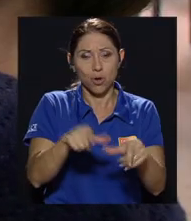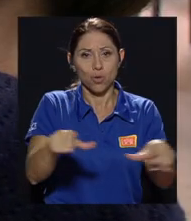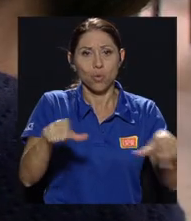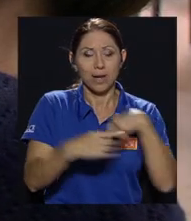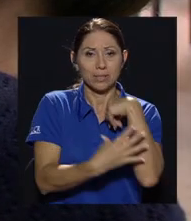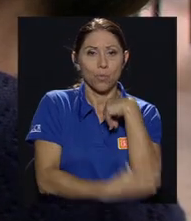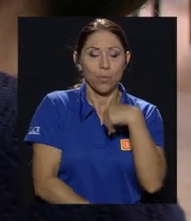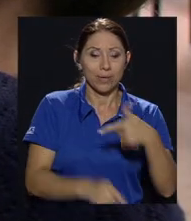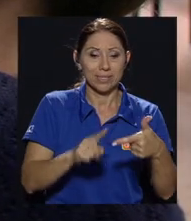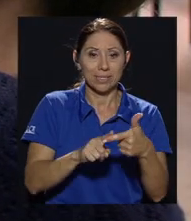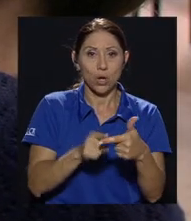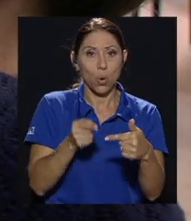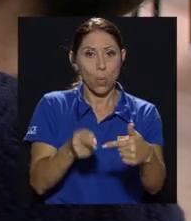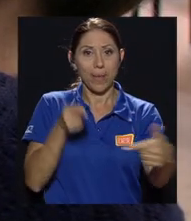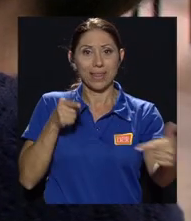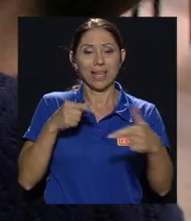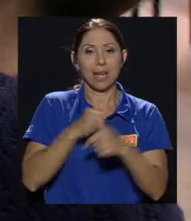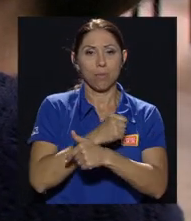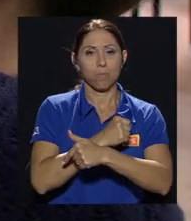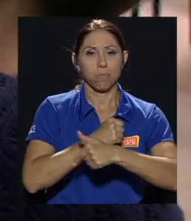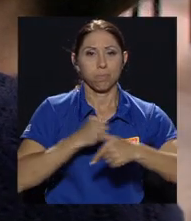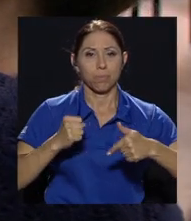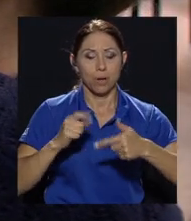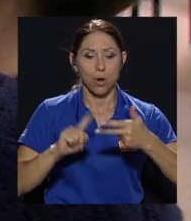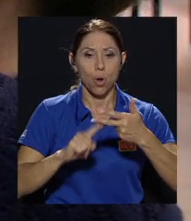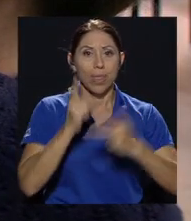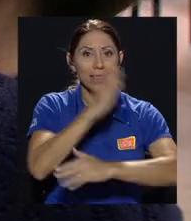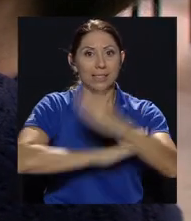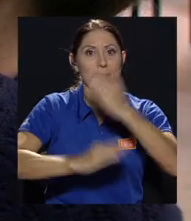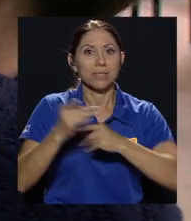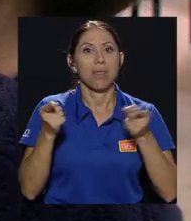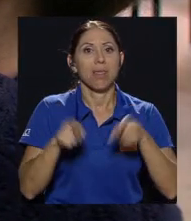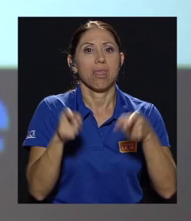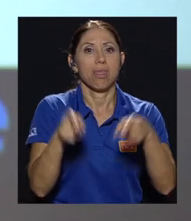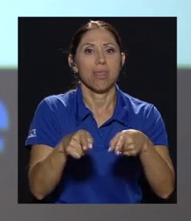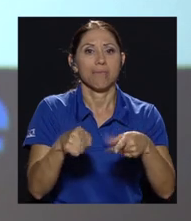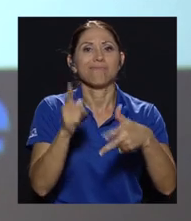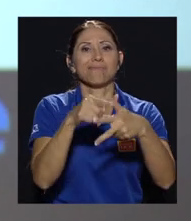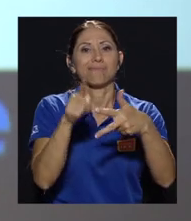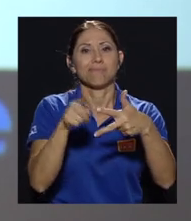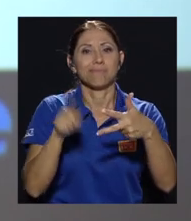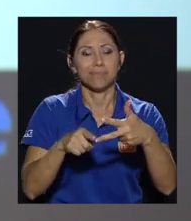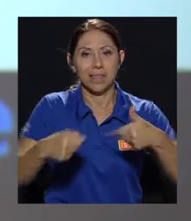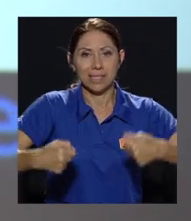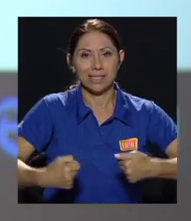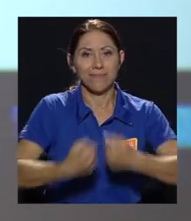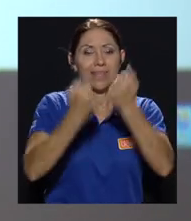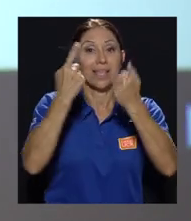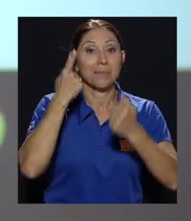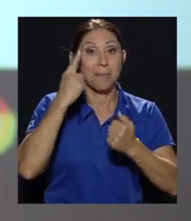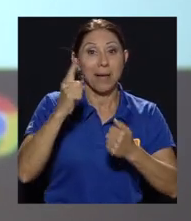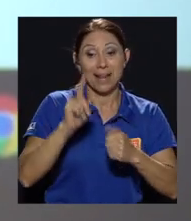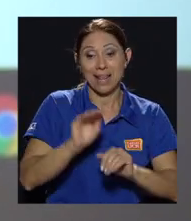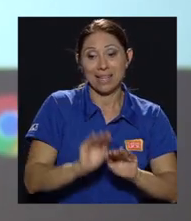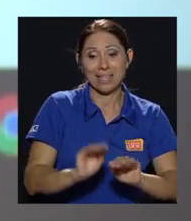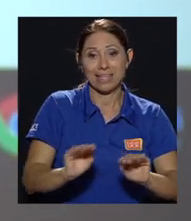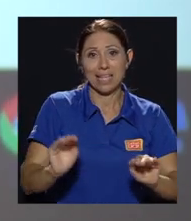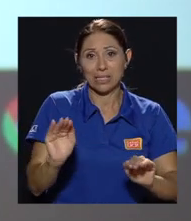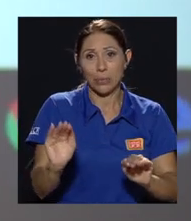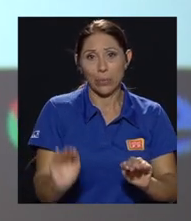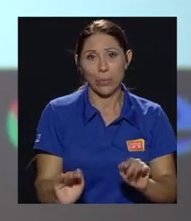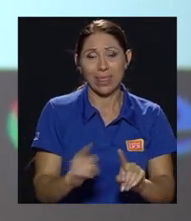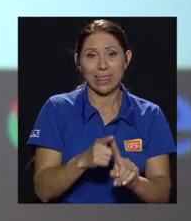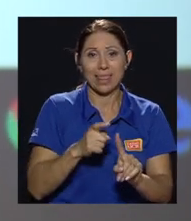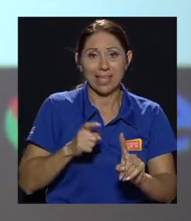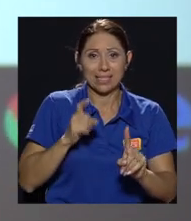combatir la obesidad y la discapacidad residual son algunos de los desafíos en materia de salud para esta primera etapa de la vida, que va desde